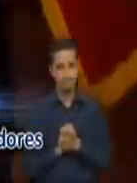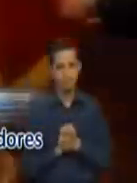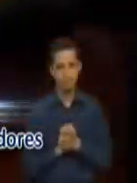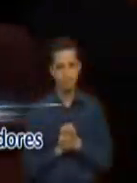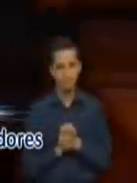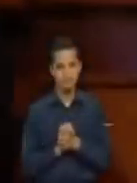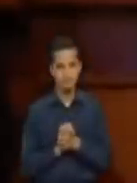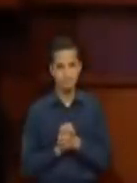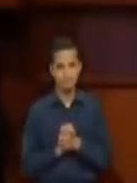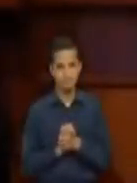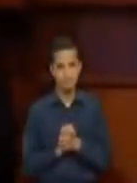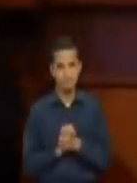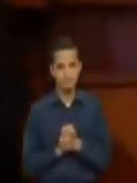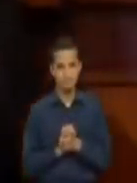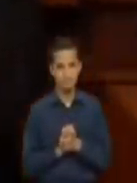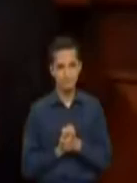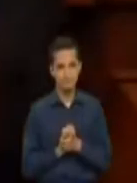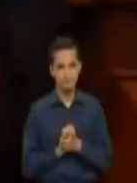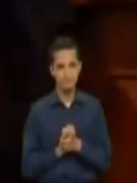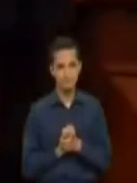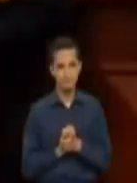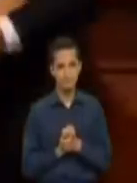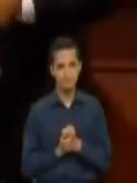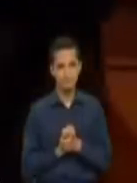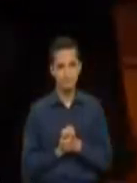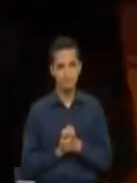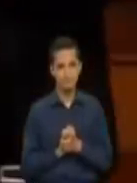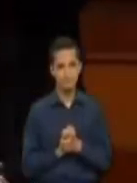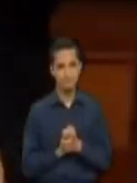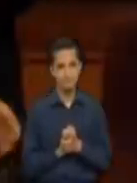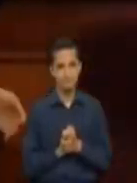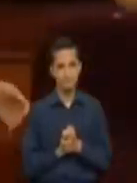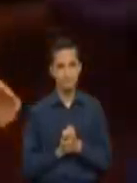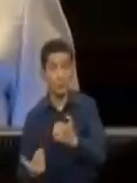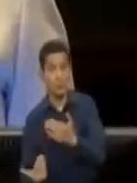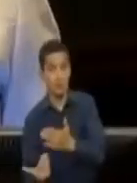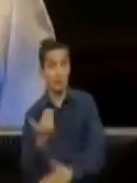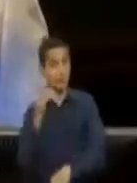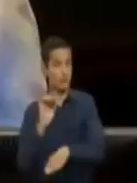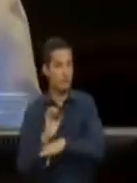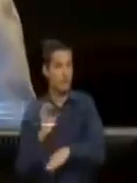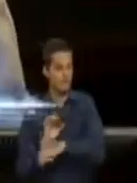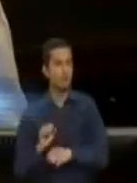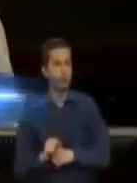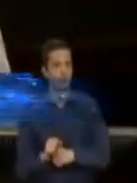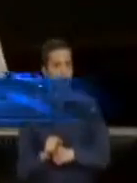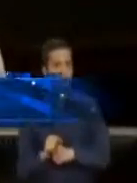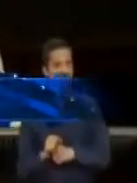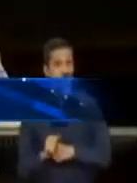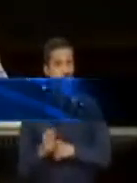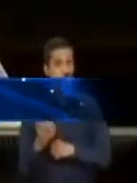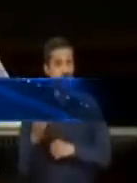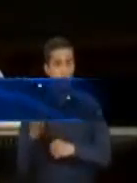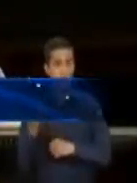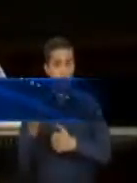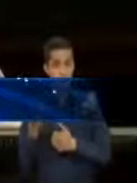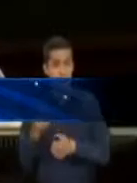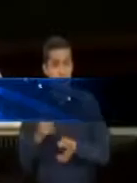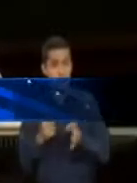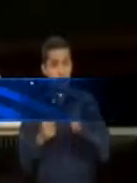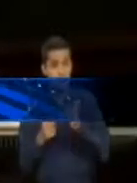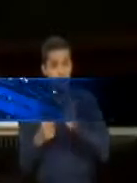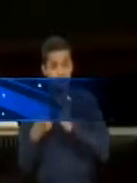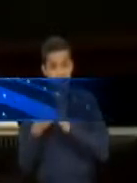a la Fiscalía que investigue posibles casos de corrupción de anteriores periodos legislativos. Pero con quienes nunca transaremos es con